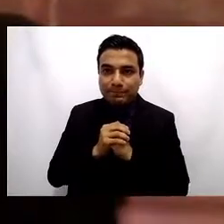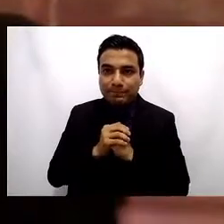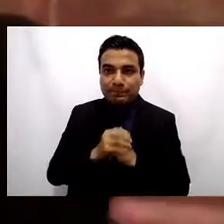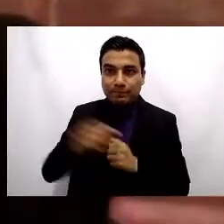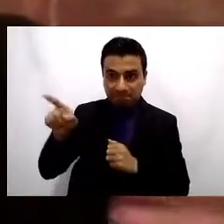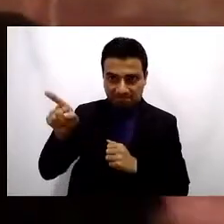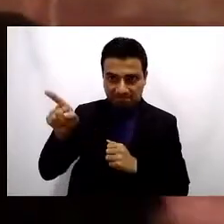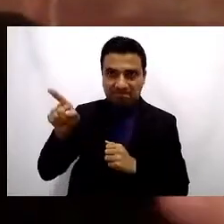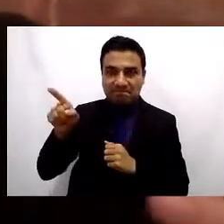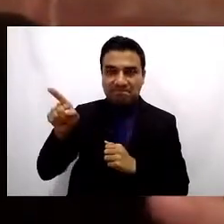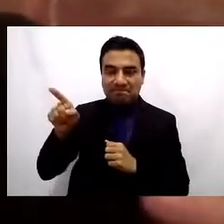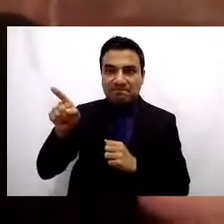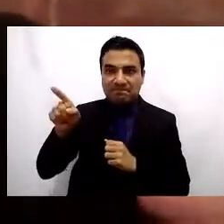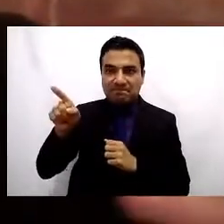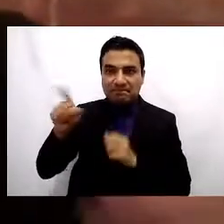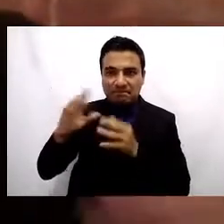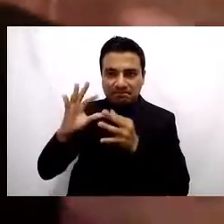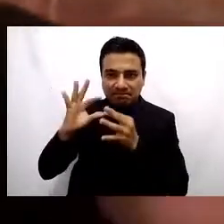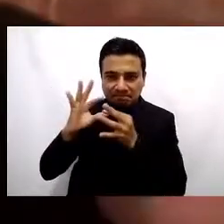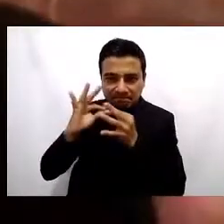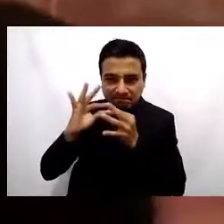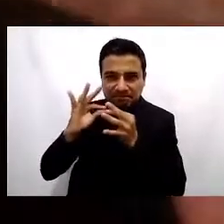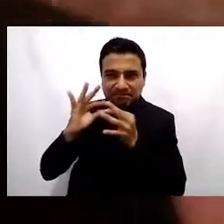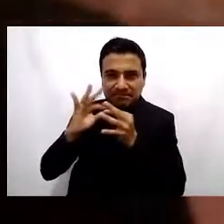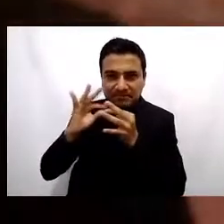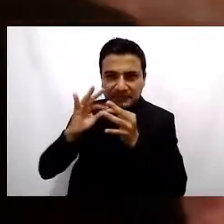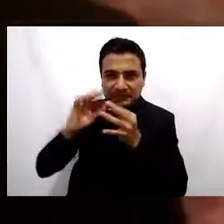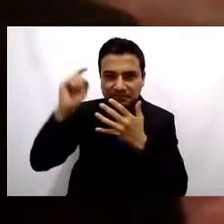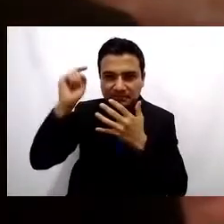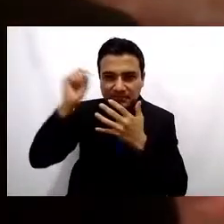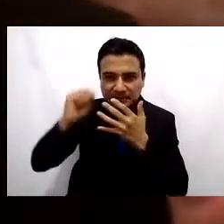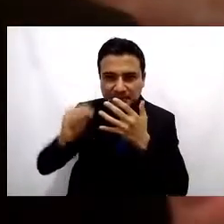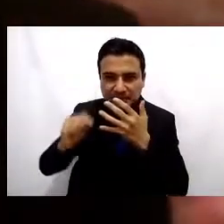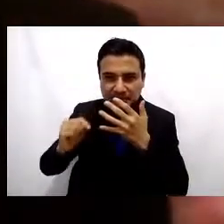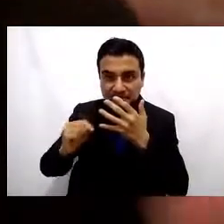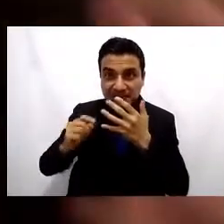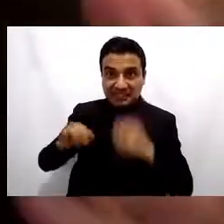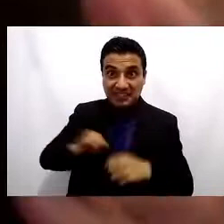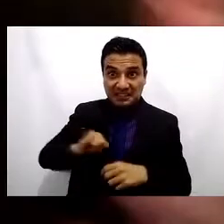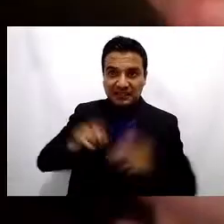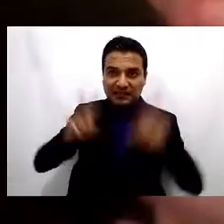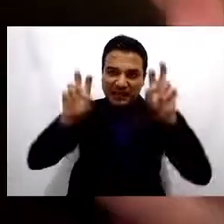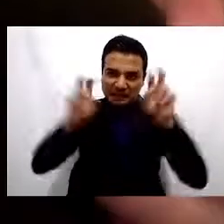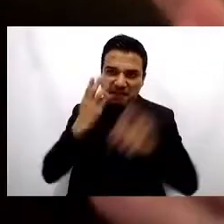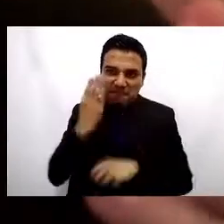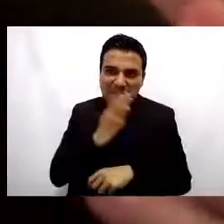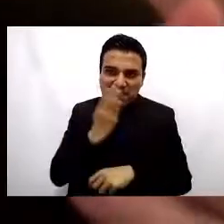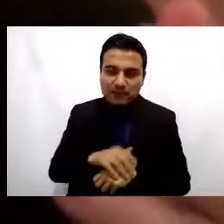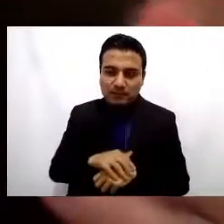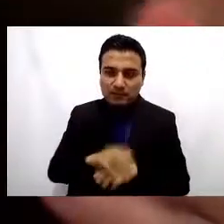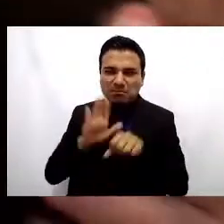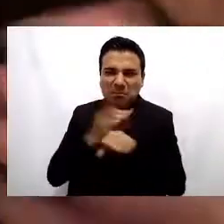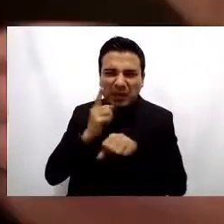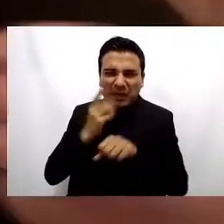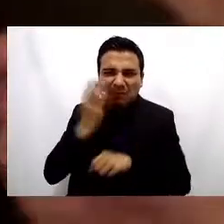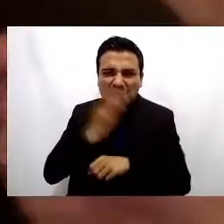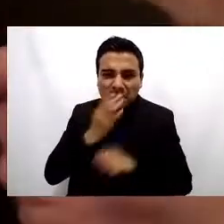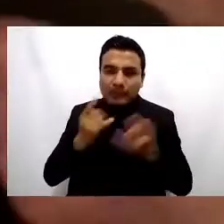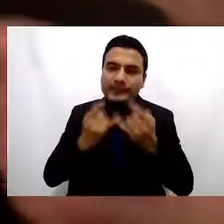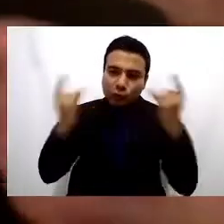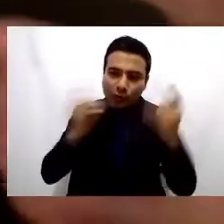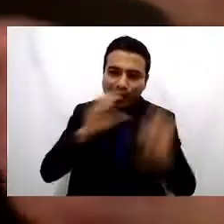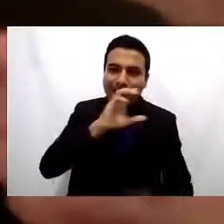argumentos, ciertas interpretaciones de lo bíblico. ¿Por qué? Porque trabajaba sobre el mito de Caín y Abel y